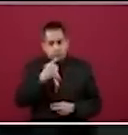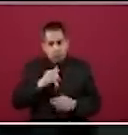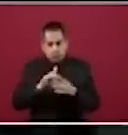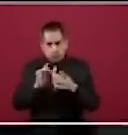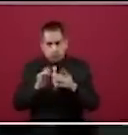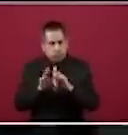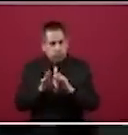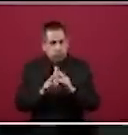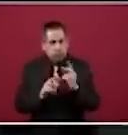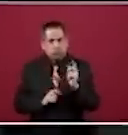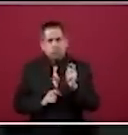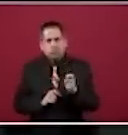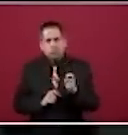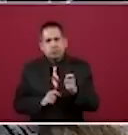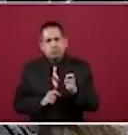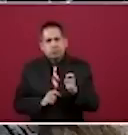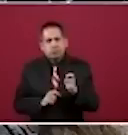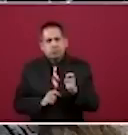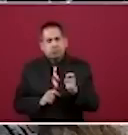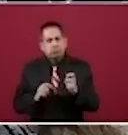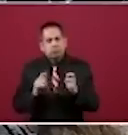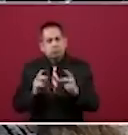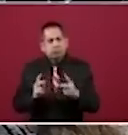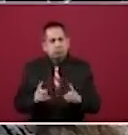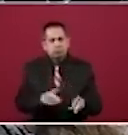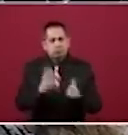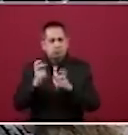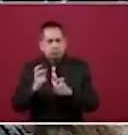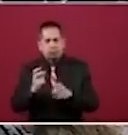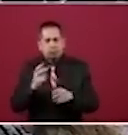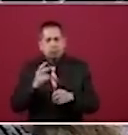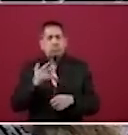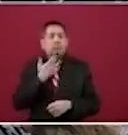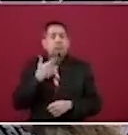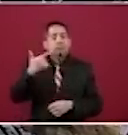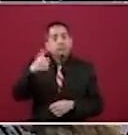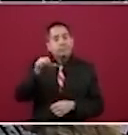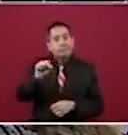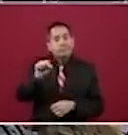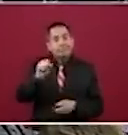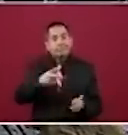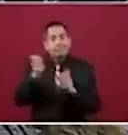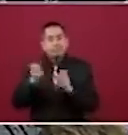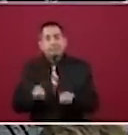datos de el robo de combustible, específicamente de gas.